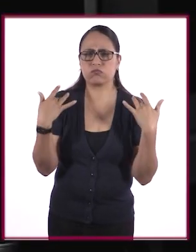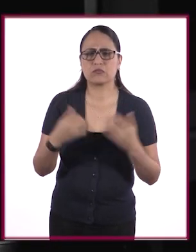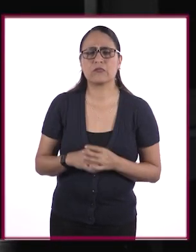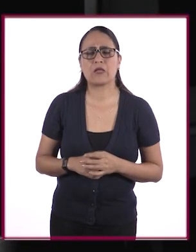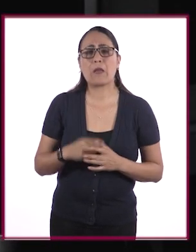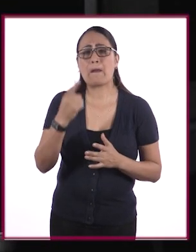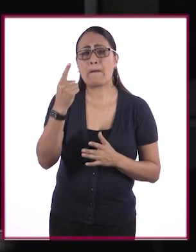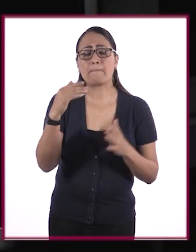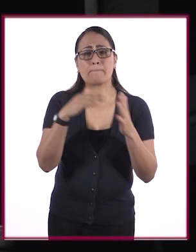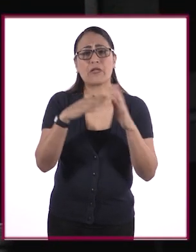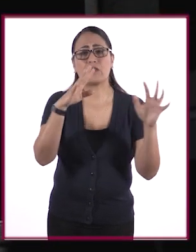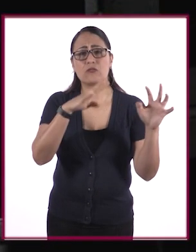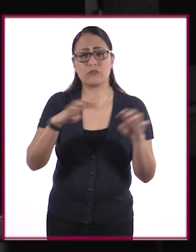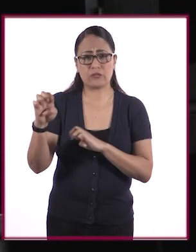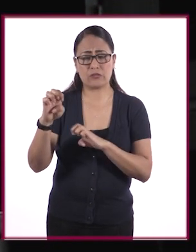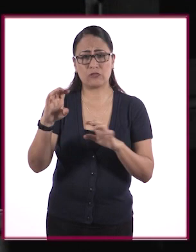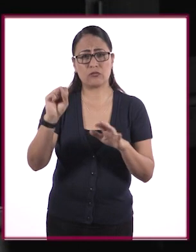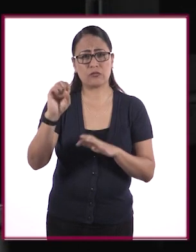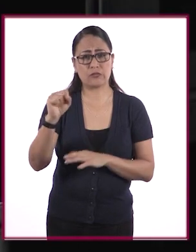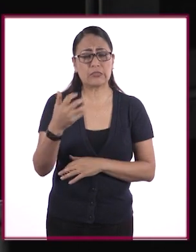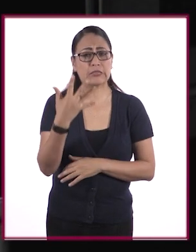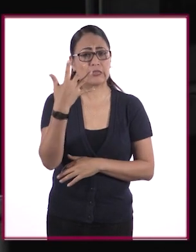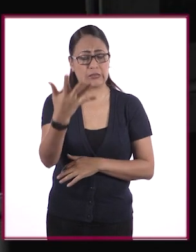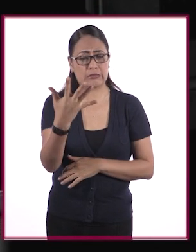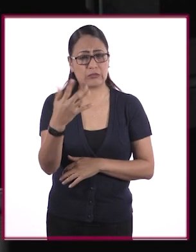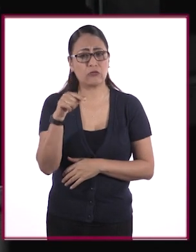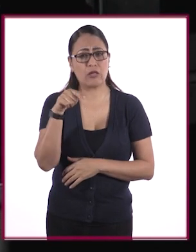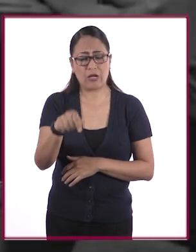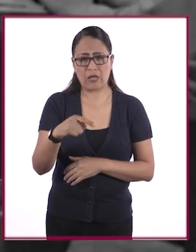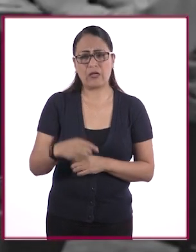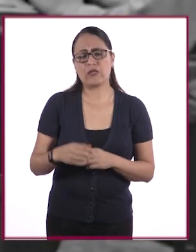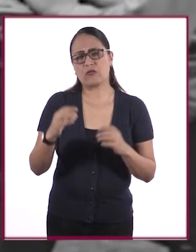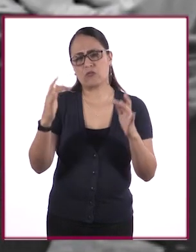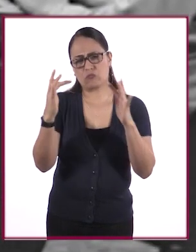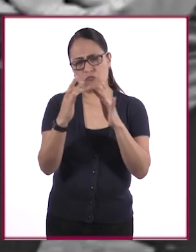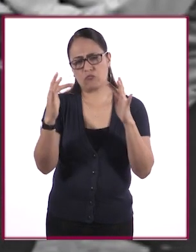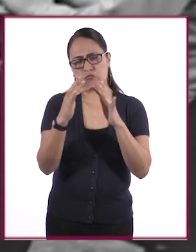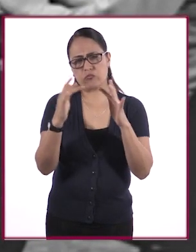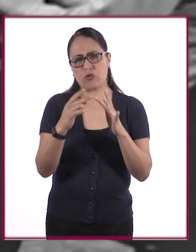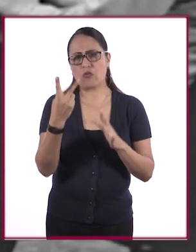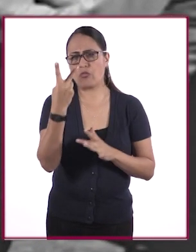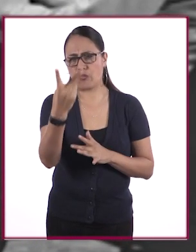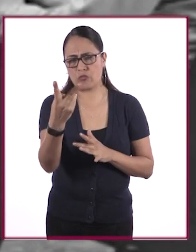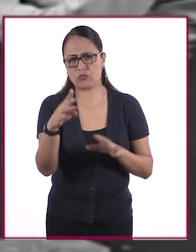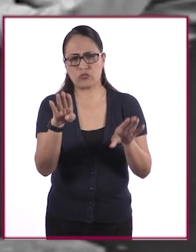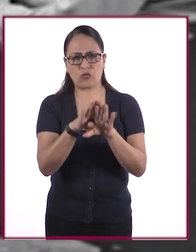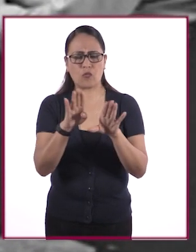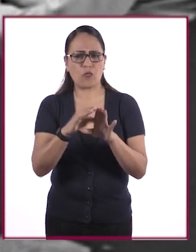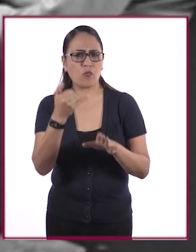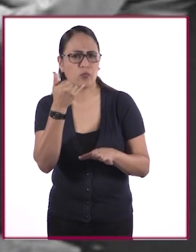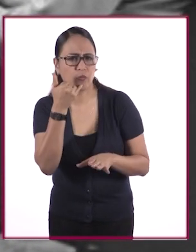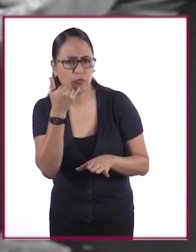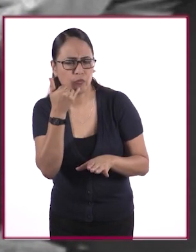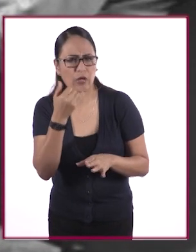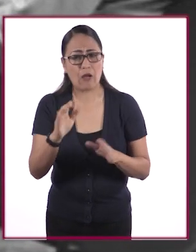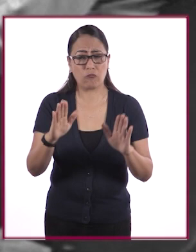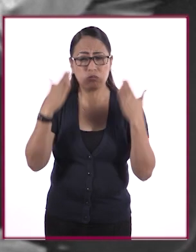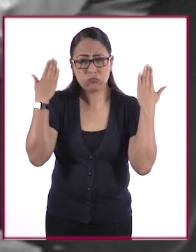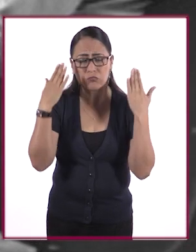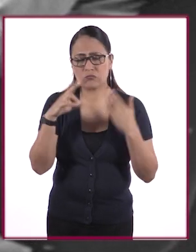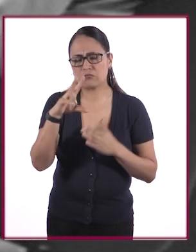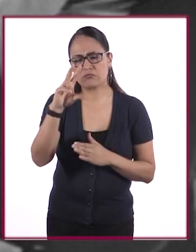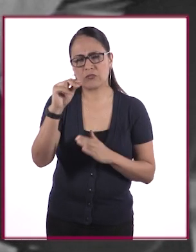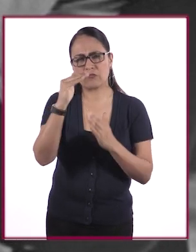en 1965, cuando se logró la conexión entre dos ordenadores mediante una línea telefónica de baja velocidad.